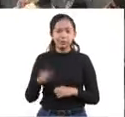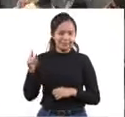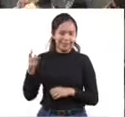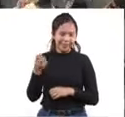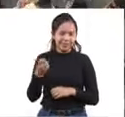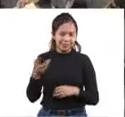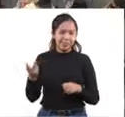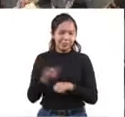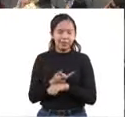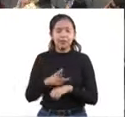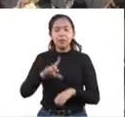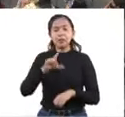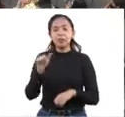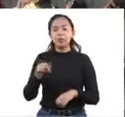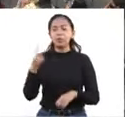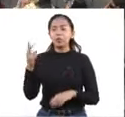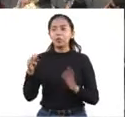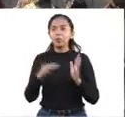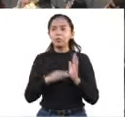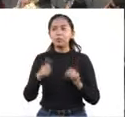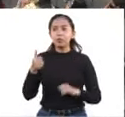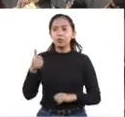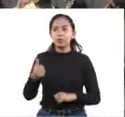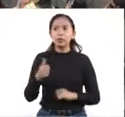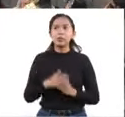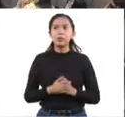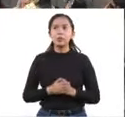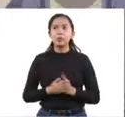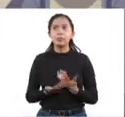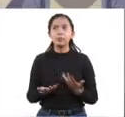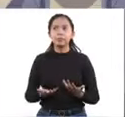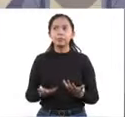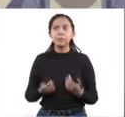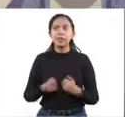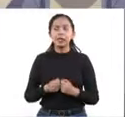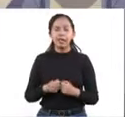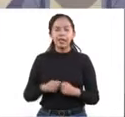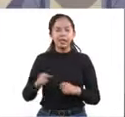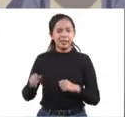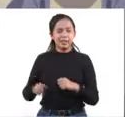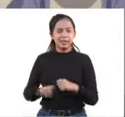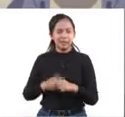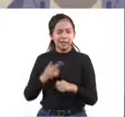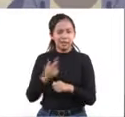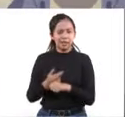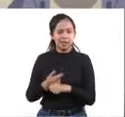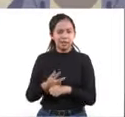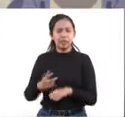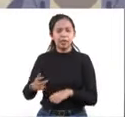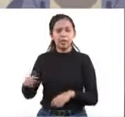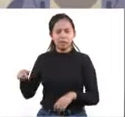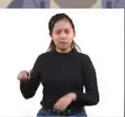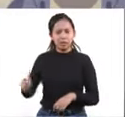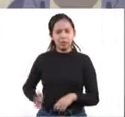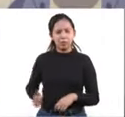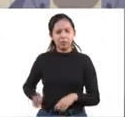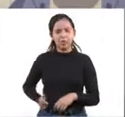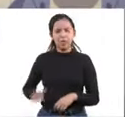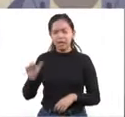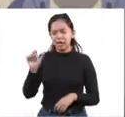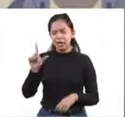ya convocó el ahora subsecretario de Gobernación, Alejandro Encinas,